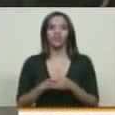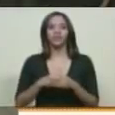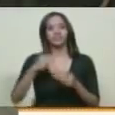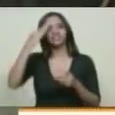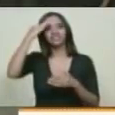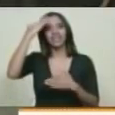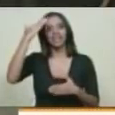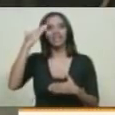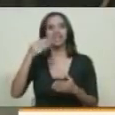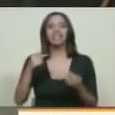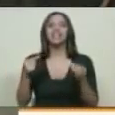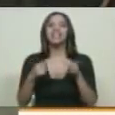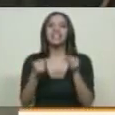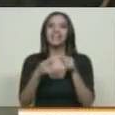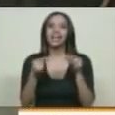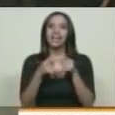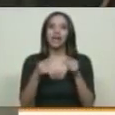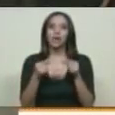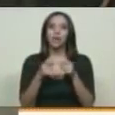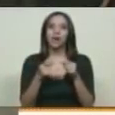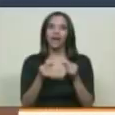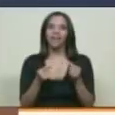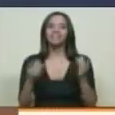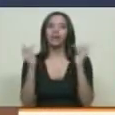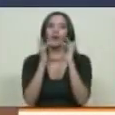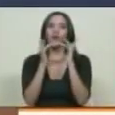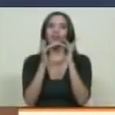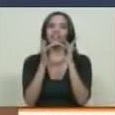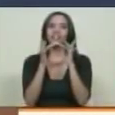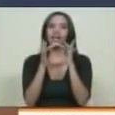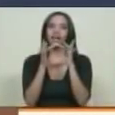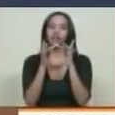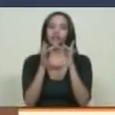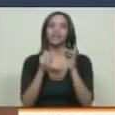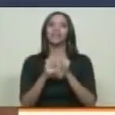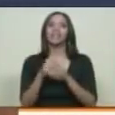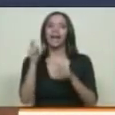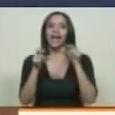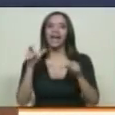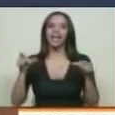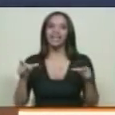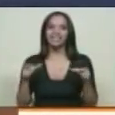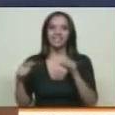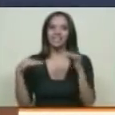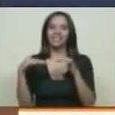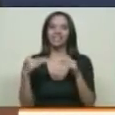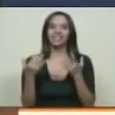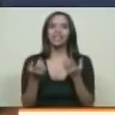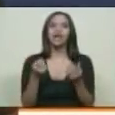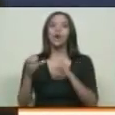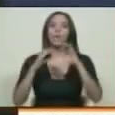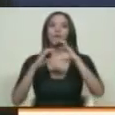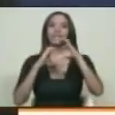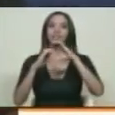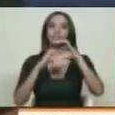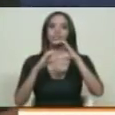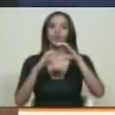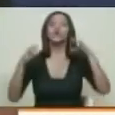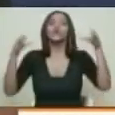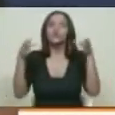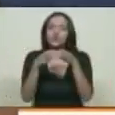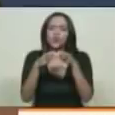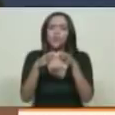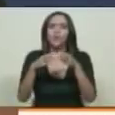nos mandó un saludo de Nicaragua, las redes comunicadores están conectados en este momento, la gente de la guerrilla comunicacional, la gente de guerrilla